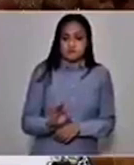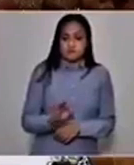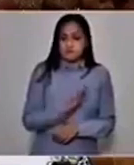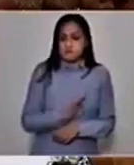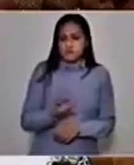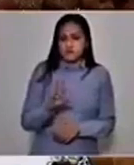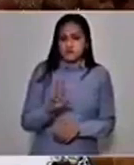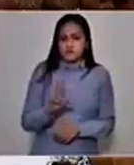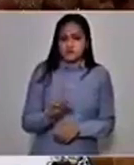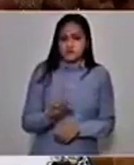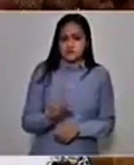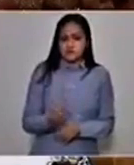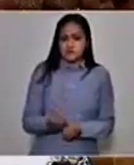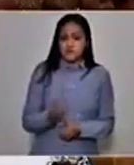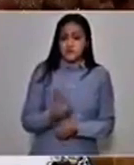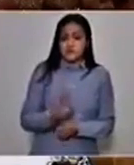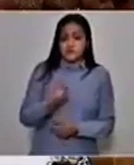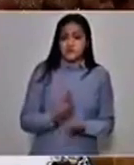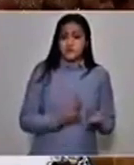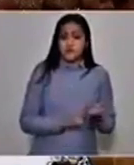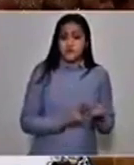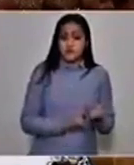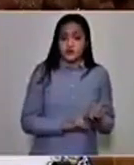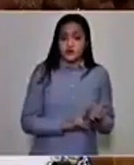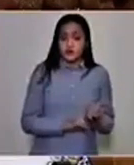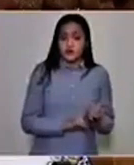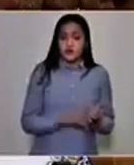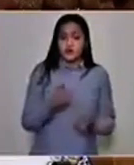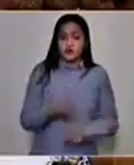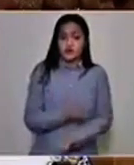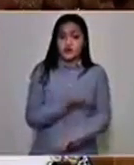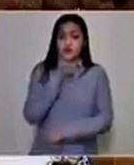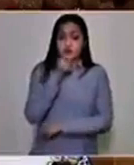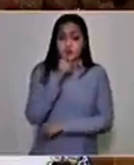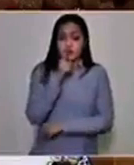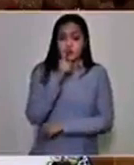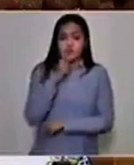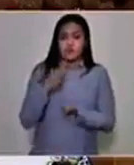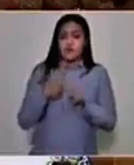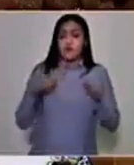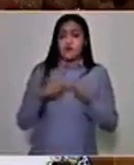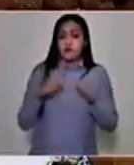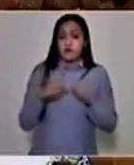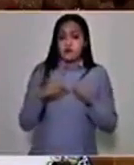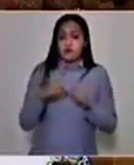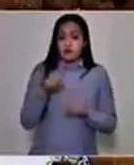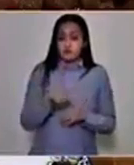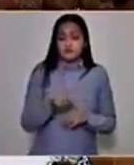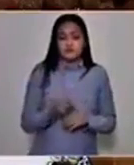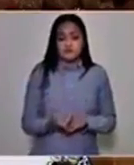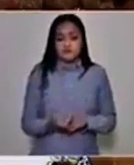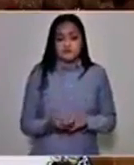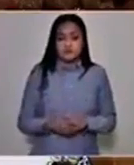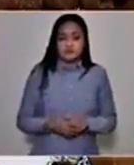un porcentaje del costo de la energía eléctrica consumida por un hogar.